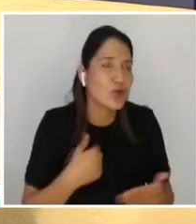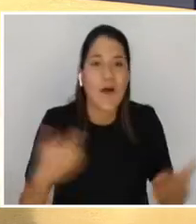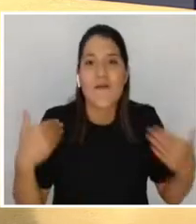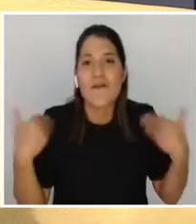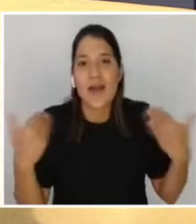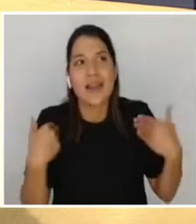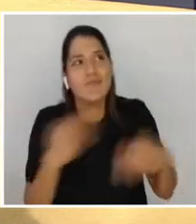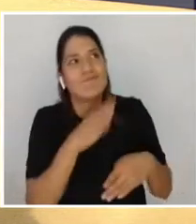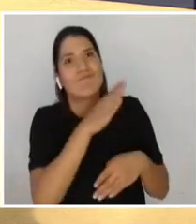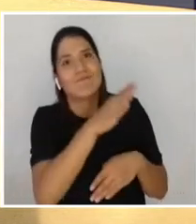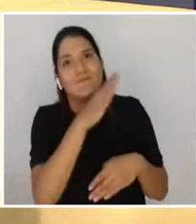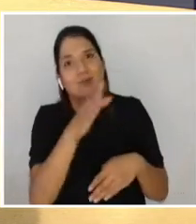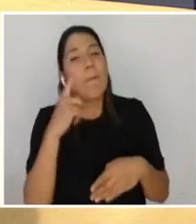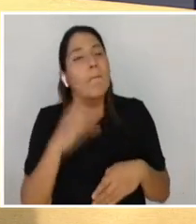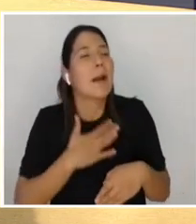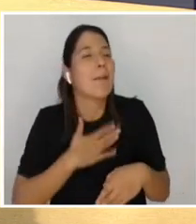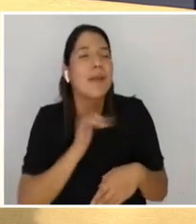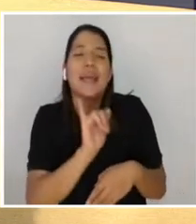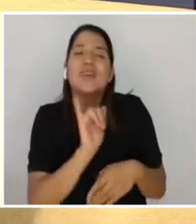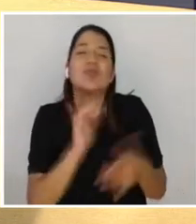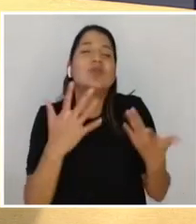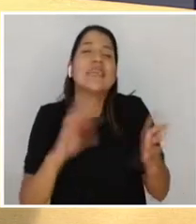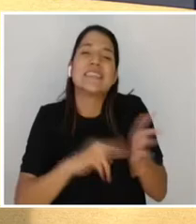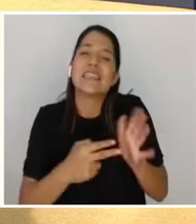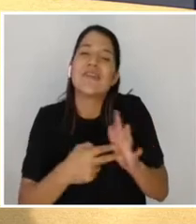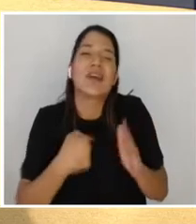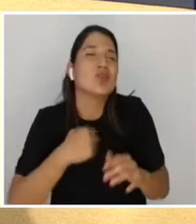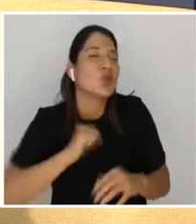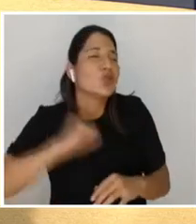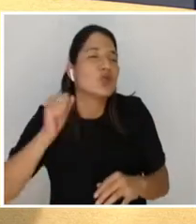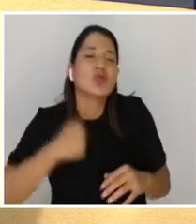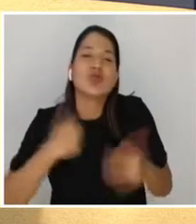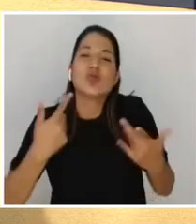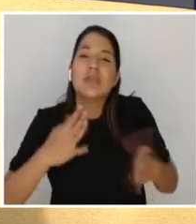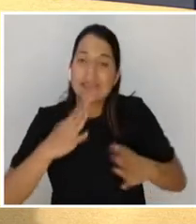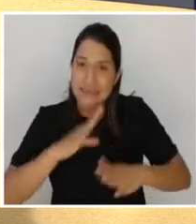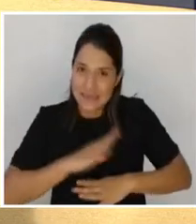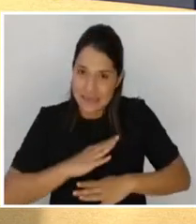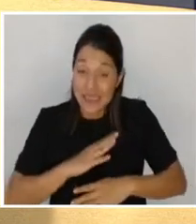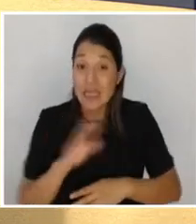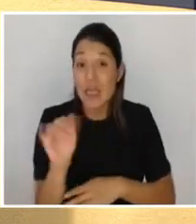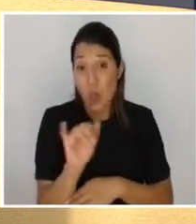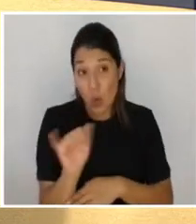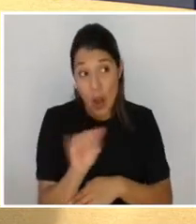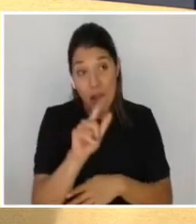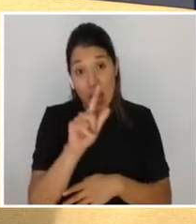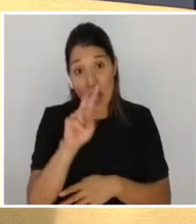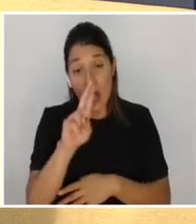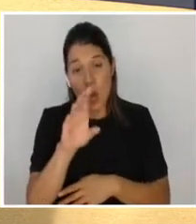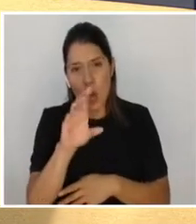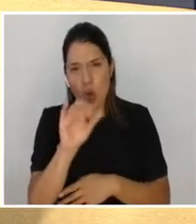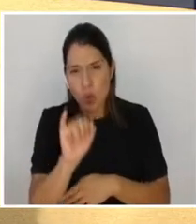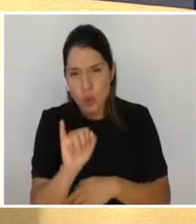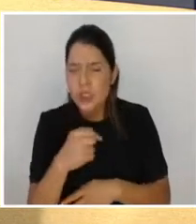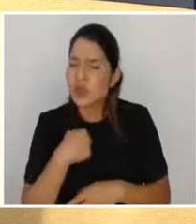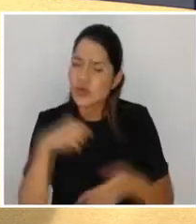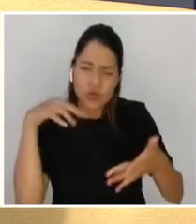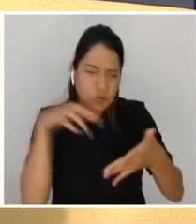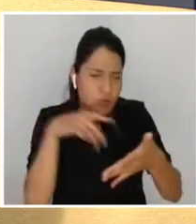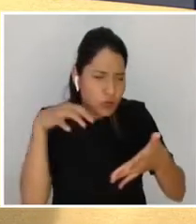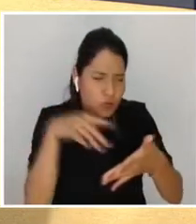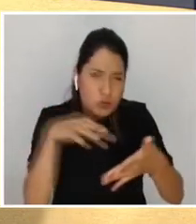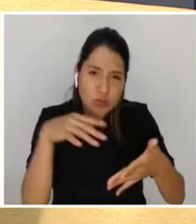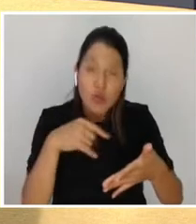ya es ganancia, ya yo estoy muy, muy satisfecha, al igual que Lucy, me he capacitado, he pagado